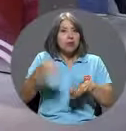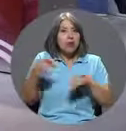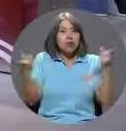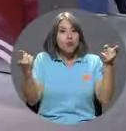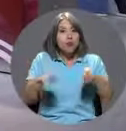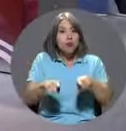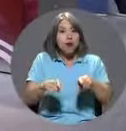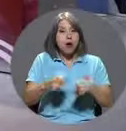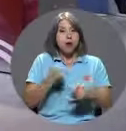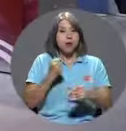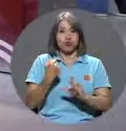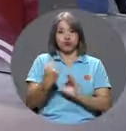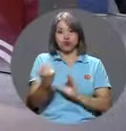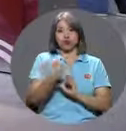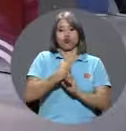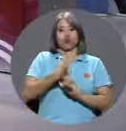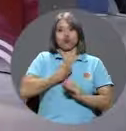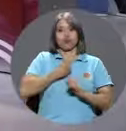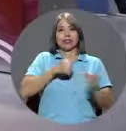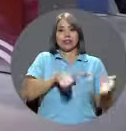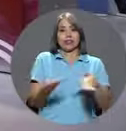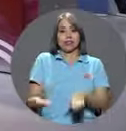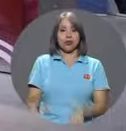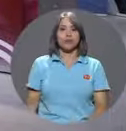iniciar como contextualizando